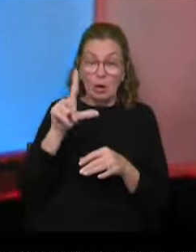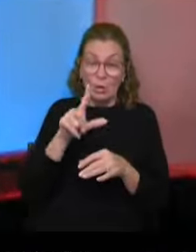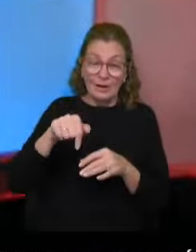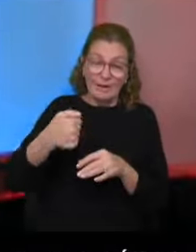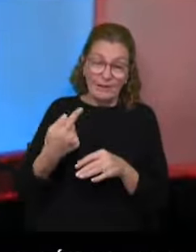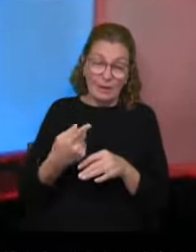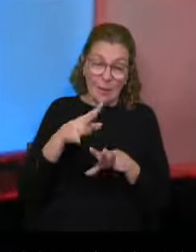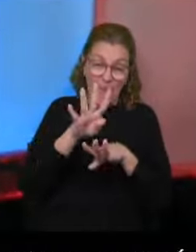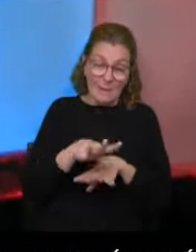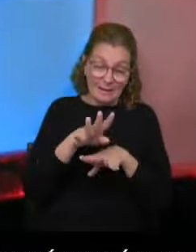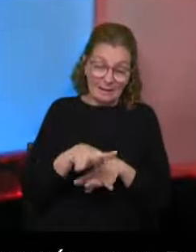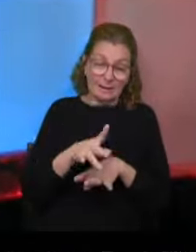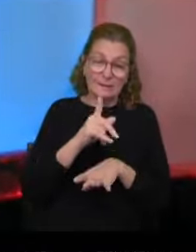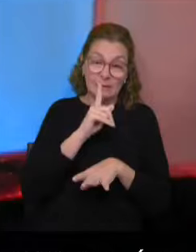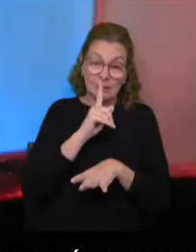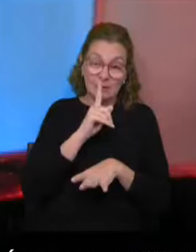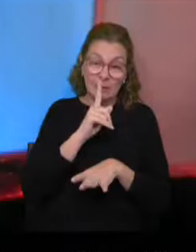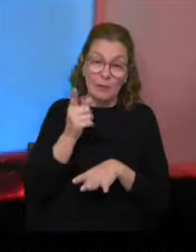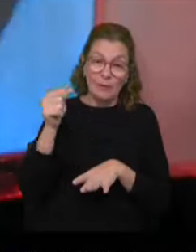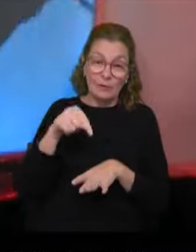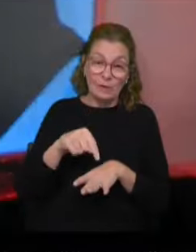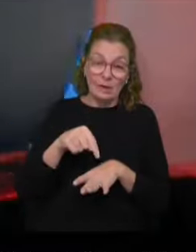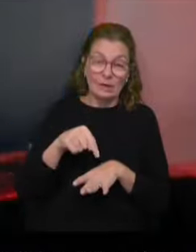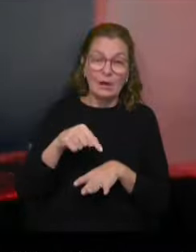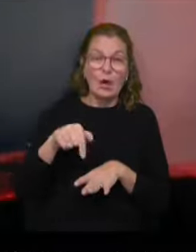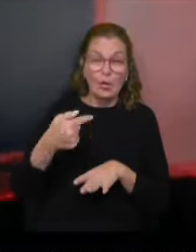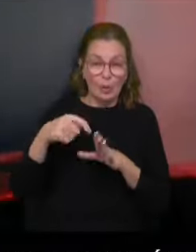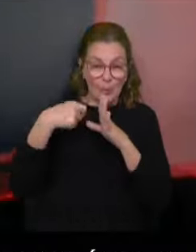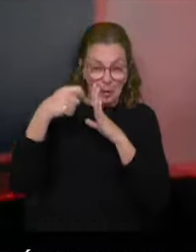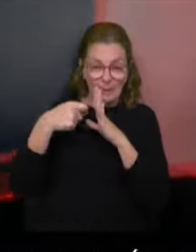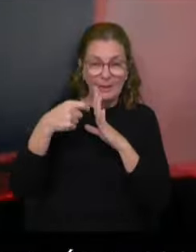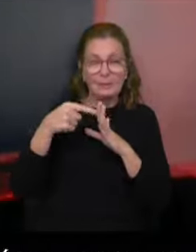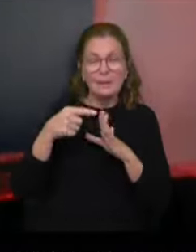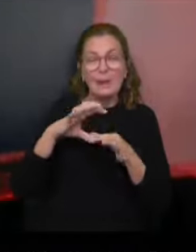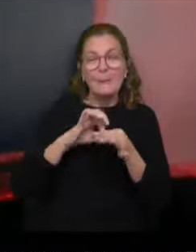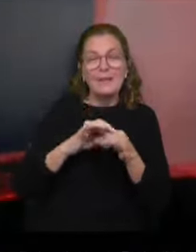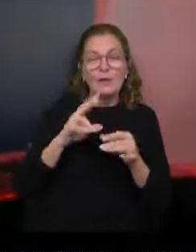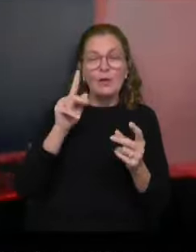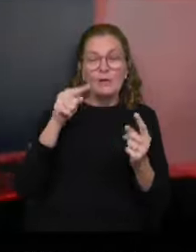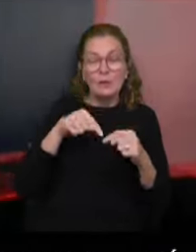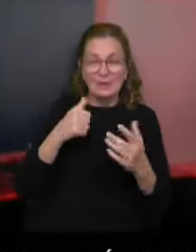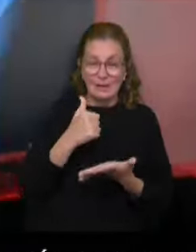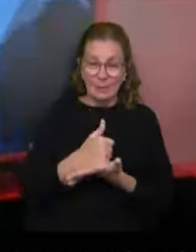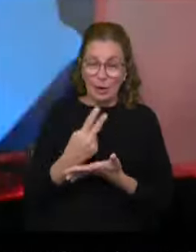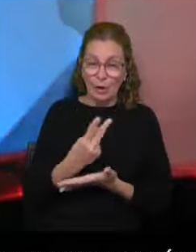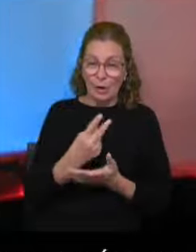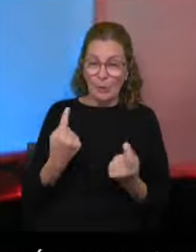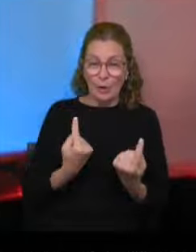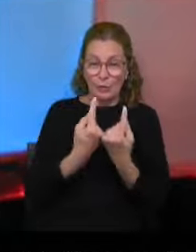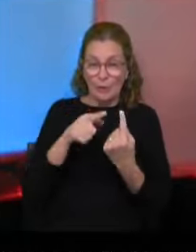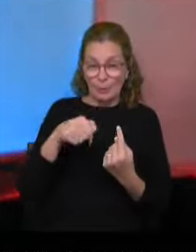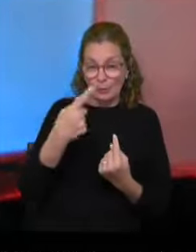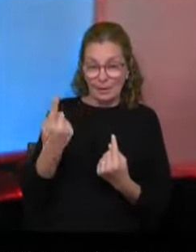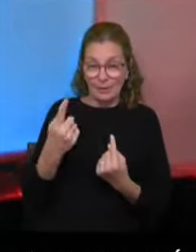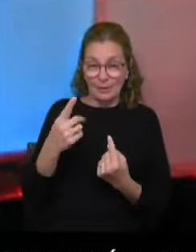viene es la Marcha del Silencio y se viene Trazos de Memoria también. Así que el miércoles que viene acá estaremos nosotros dos para encontrarnos con ustedes.